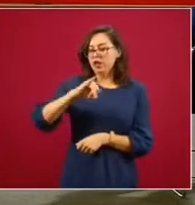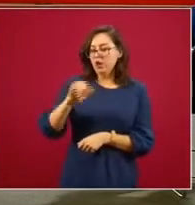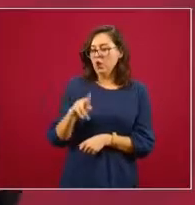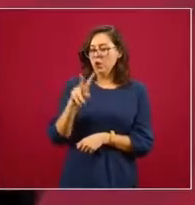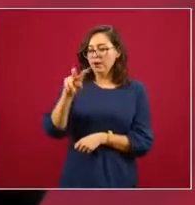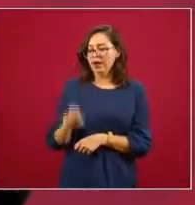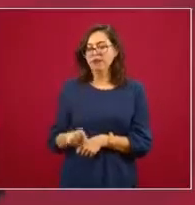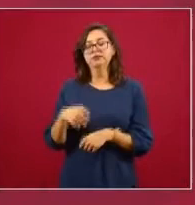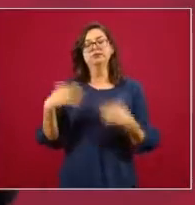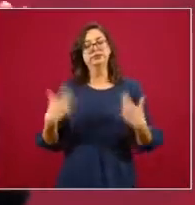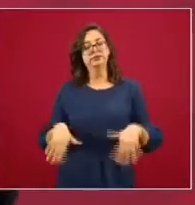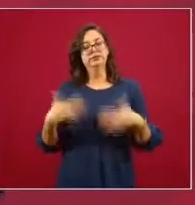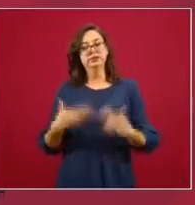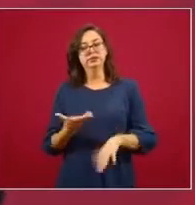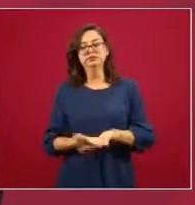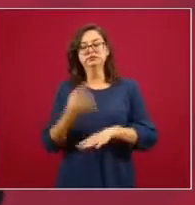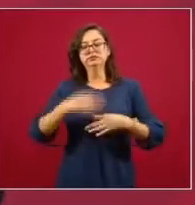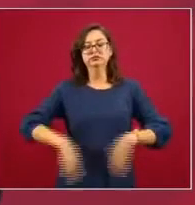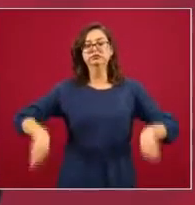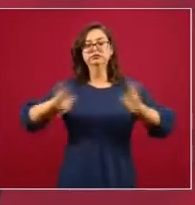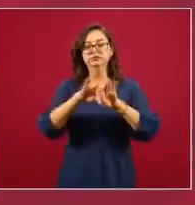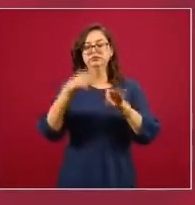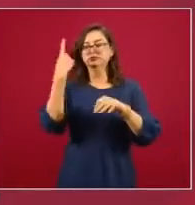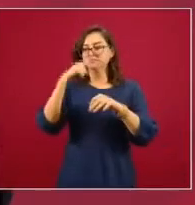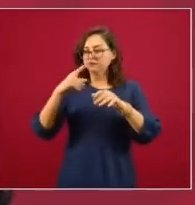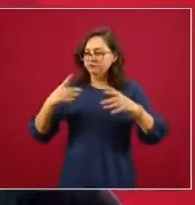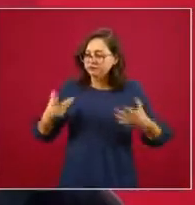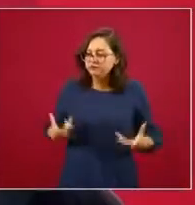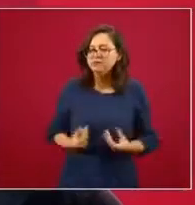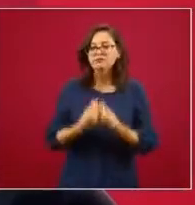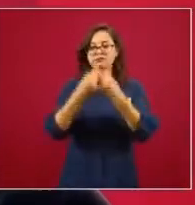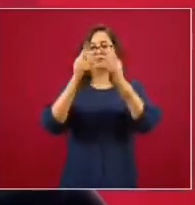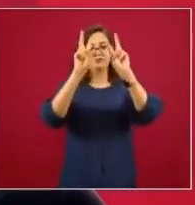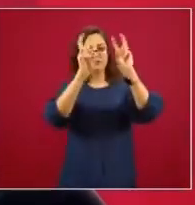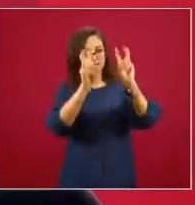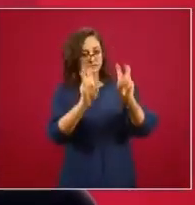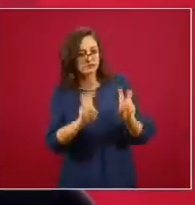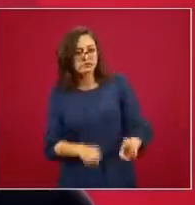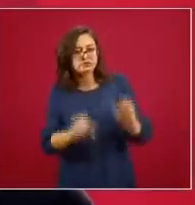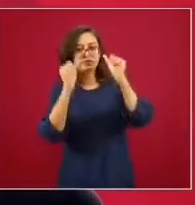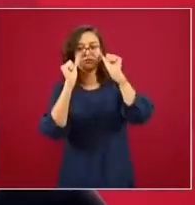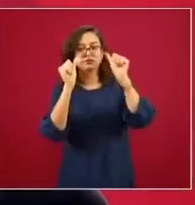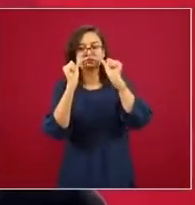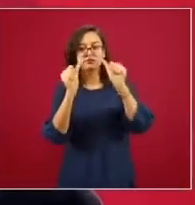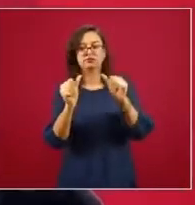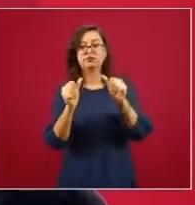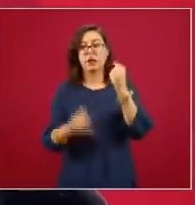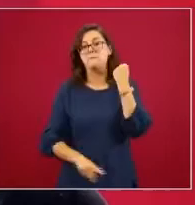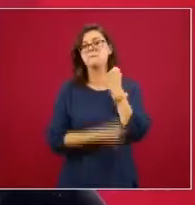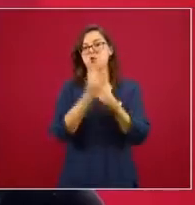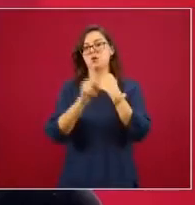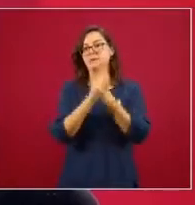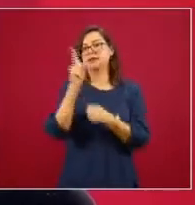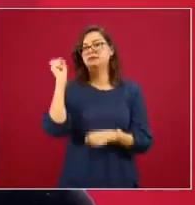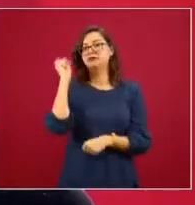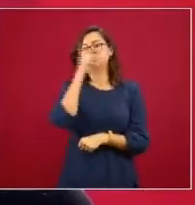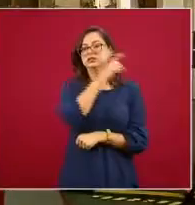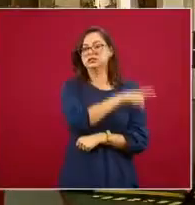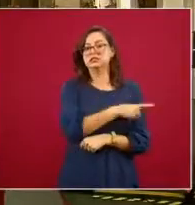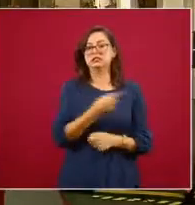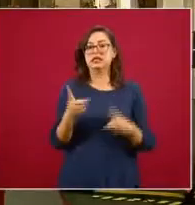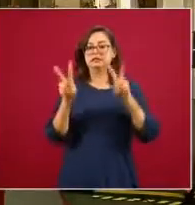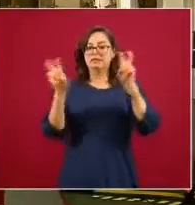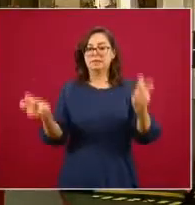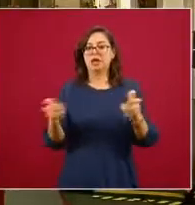pieza clave para lograr esta articulación multitemática para enfrentar un problema complejo como es la